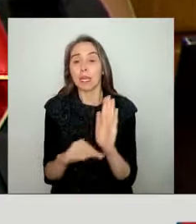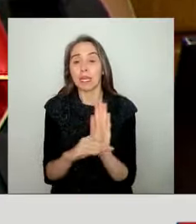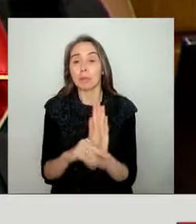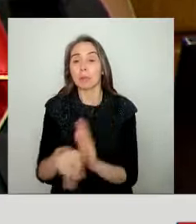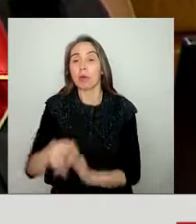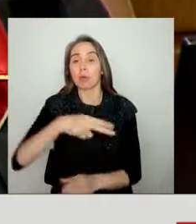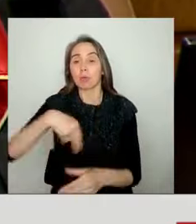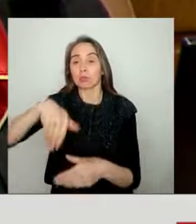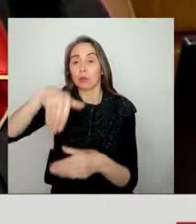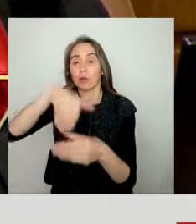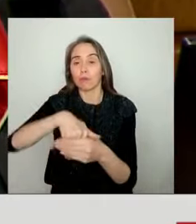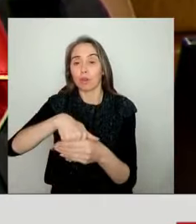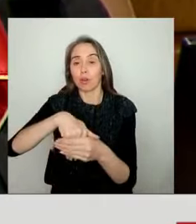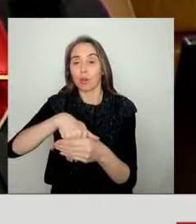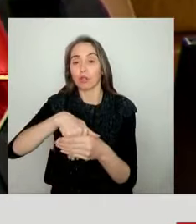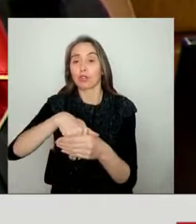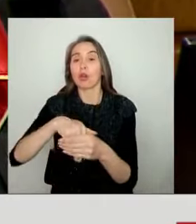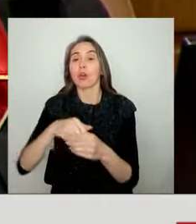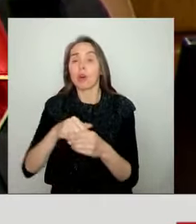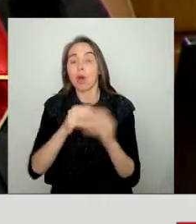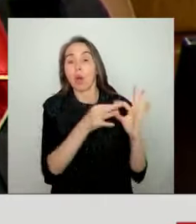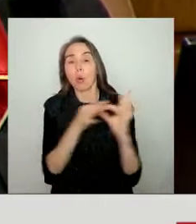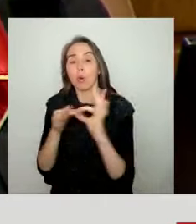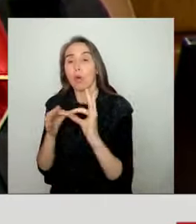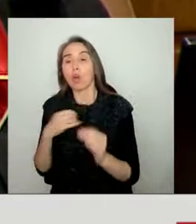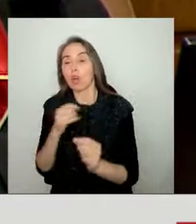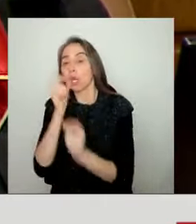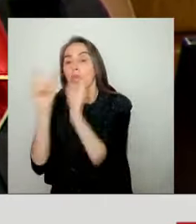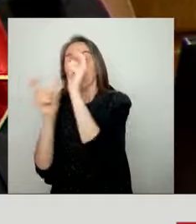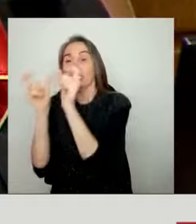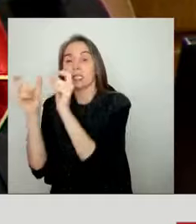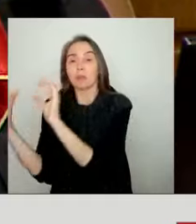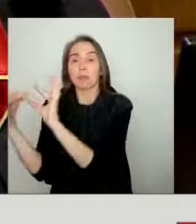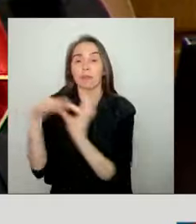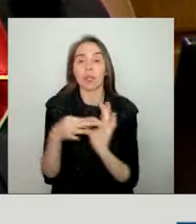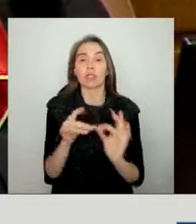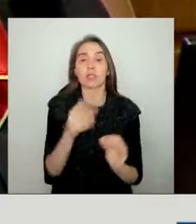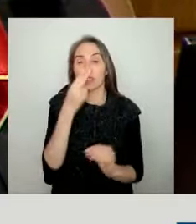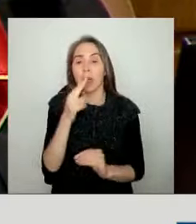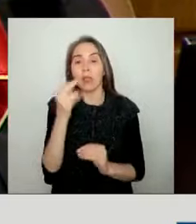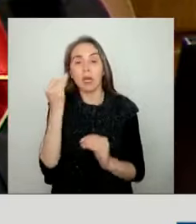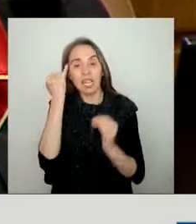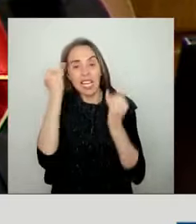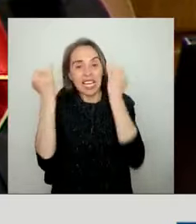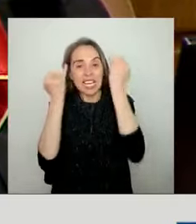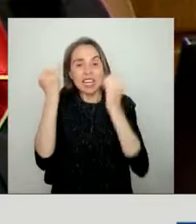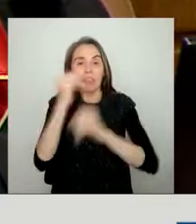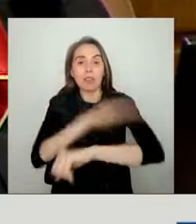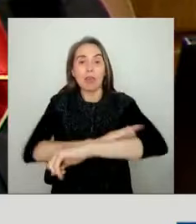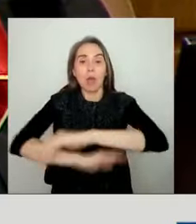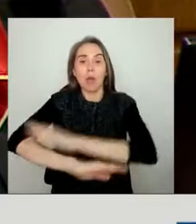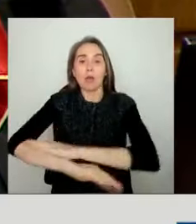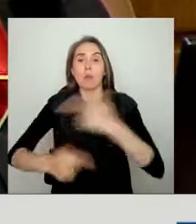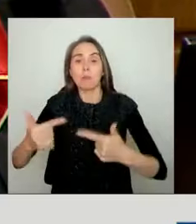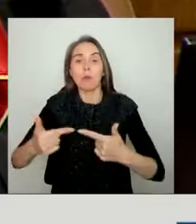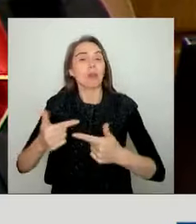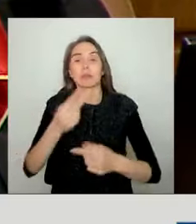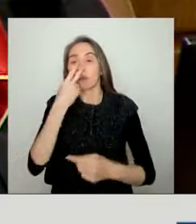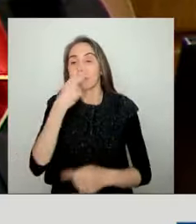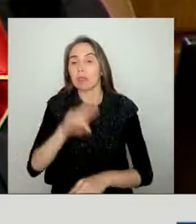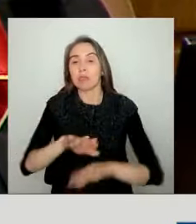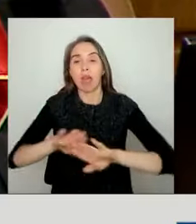donde van nuestras palabras también Esto no es un tema de ideología no es un tema de colores políticos de derecha o de izquierda es un